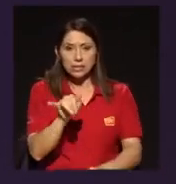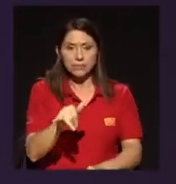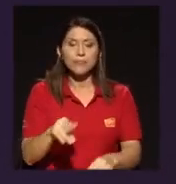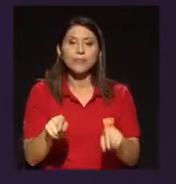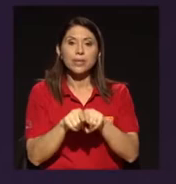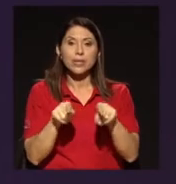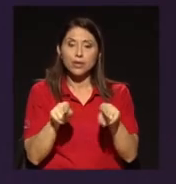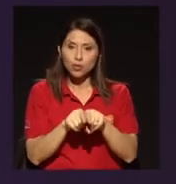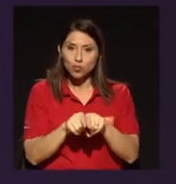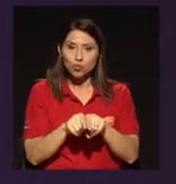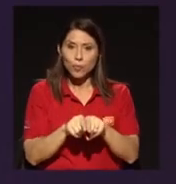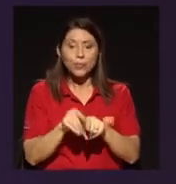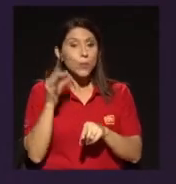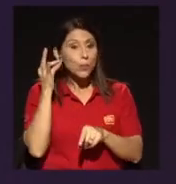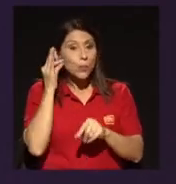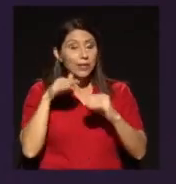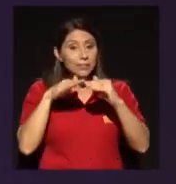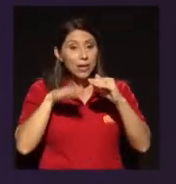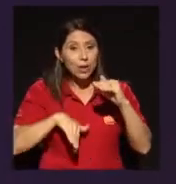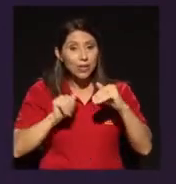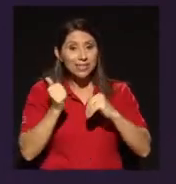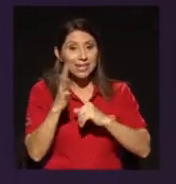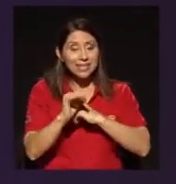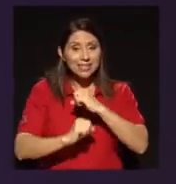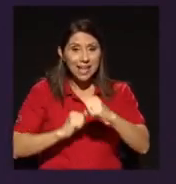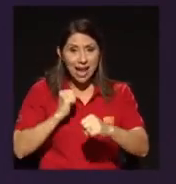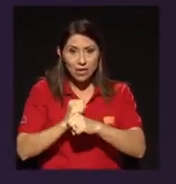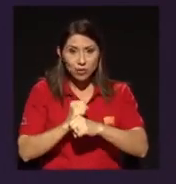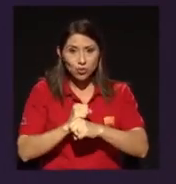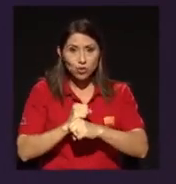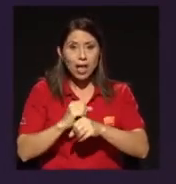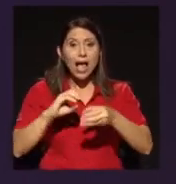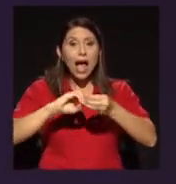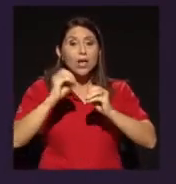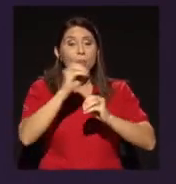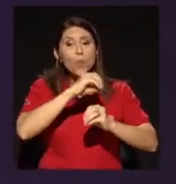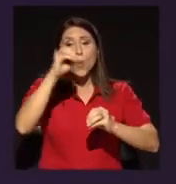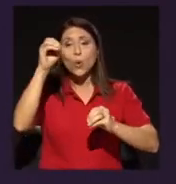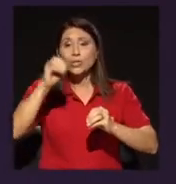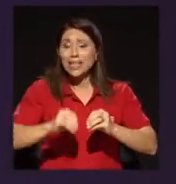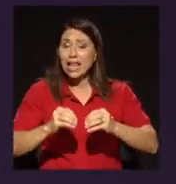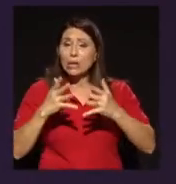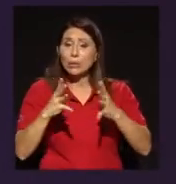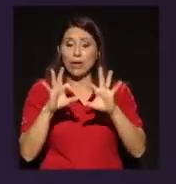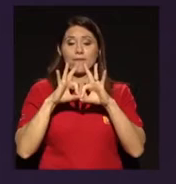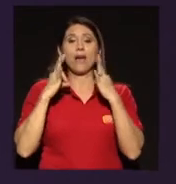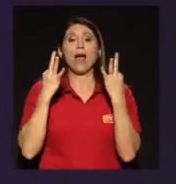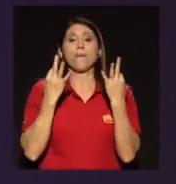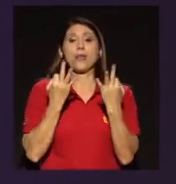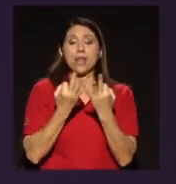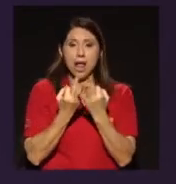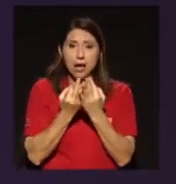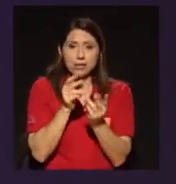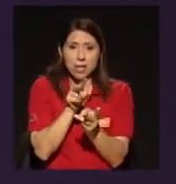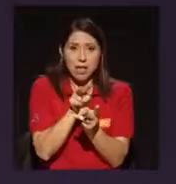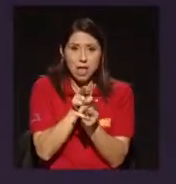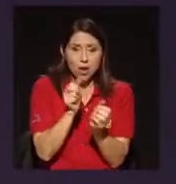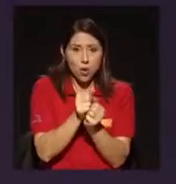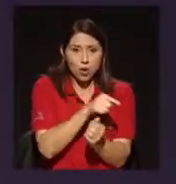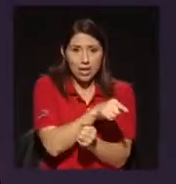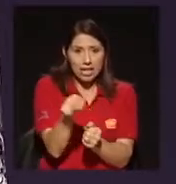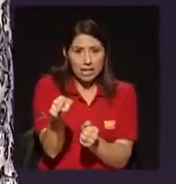Incluso en las menores de 15 años hay un alto porcentaje de incestos, ya sea del padre biológico,